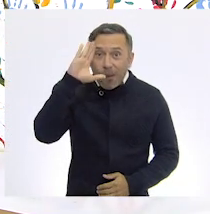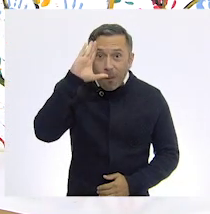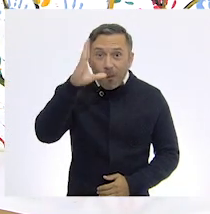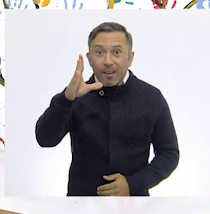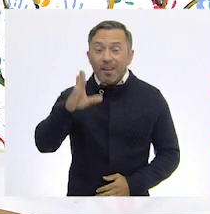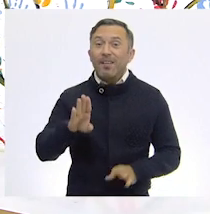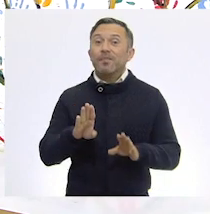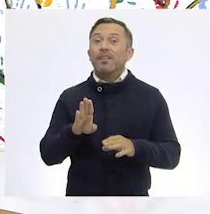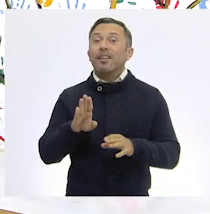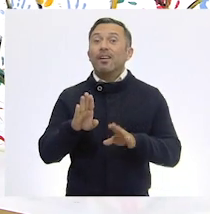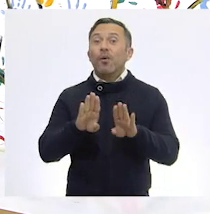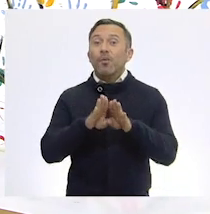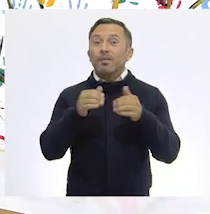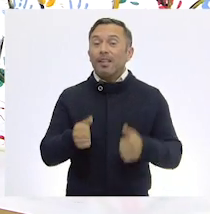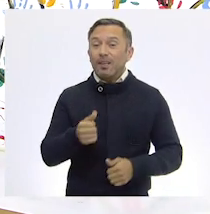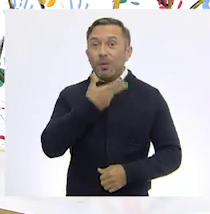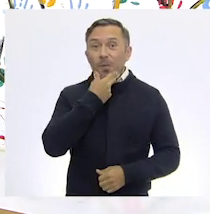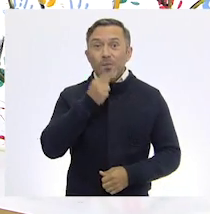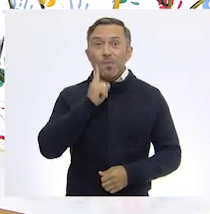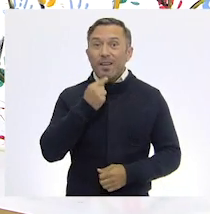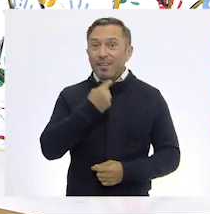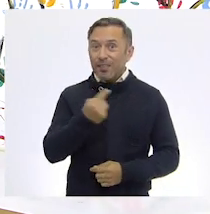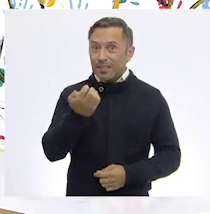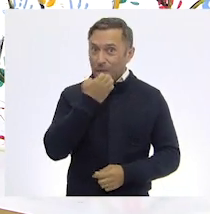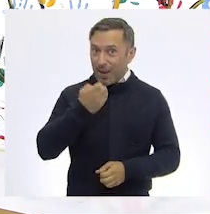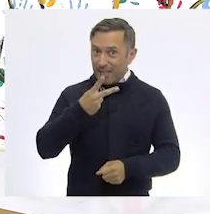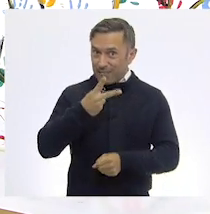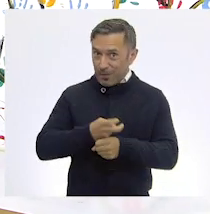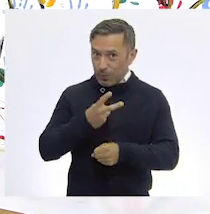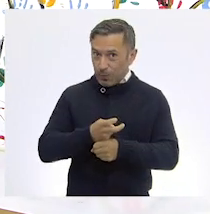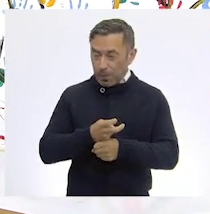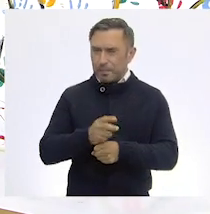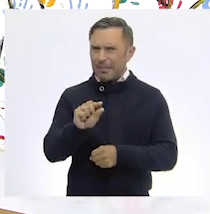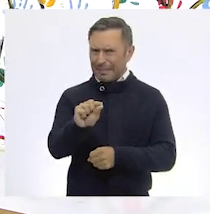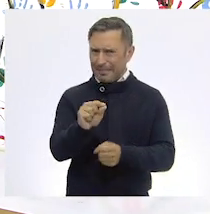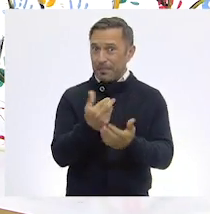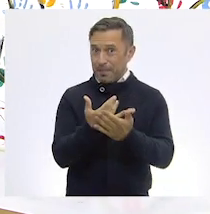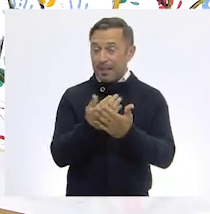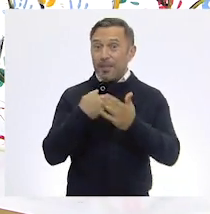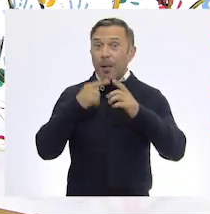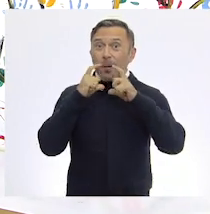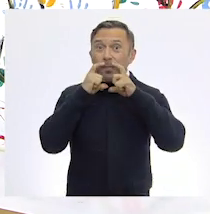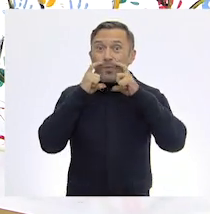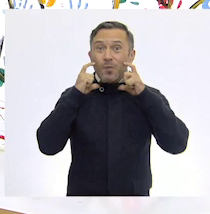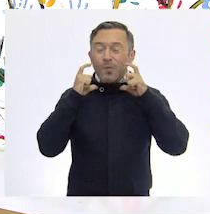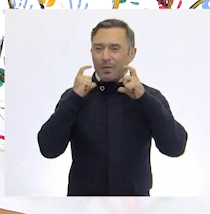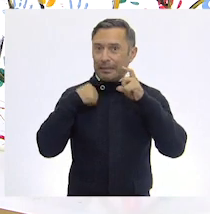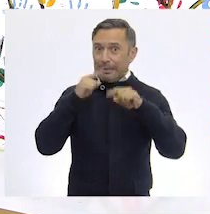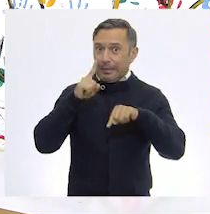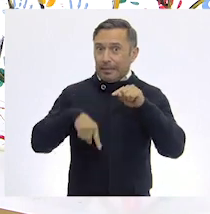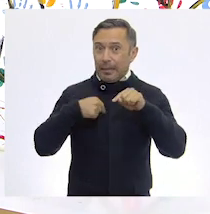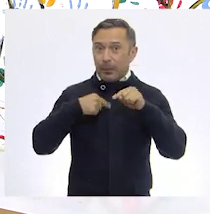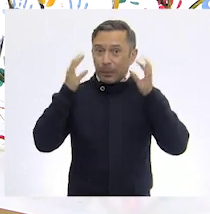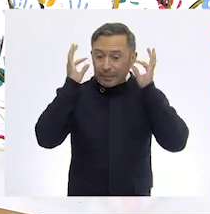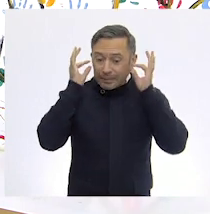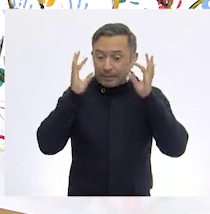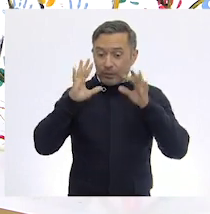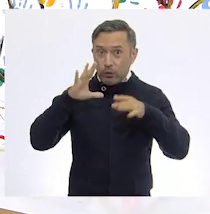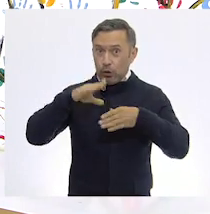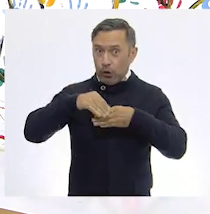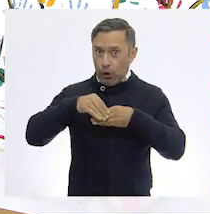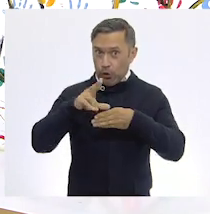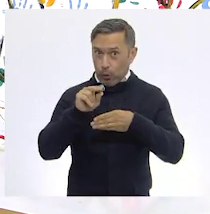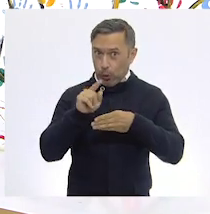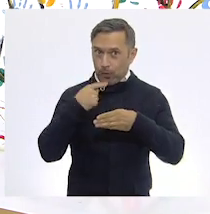niñas y niños de segundo grado de primaria. Esperen, déjenme quitar mi cubrebocas con mucho cuidado de no tocarlo y guardarlo en una bolsita